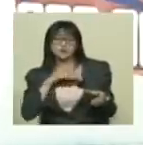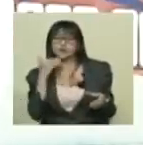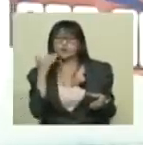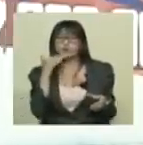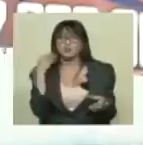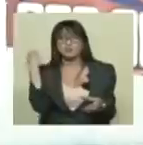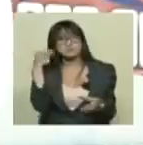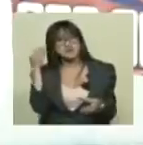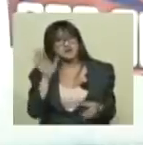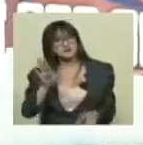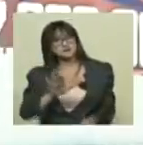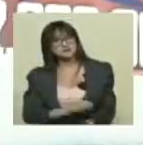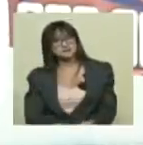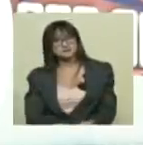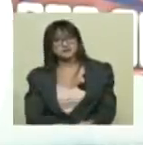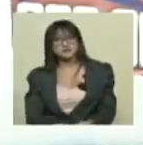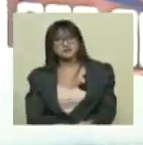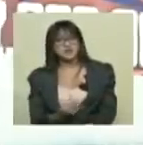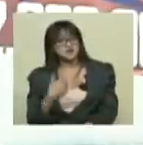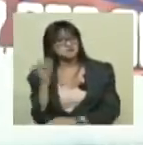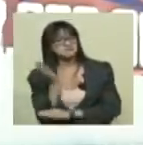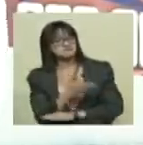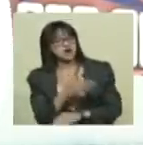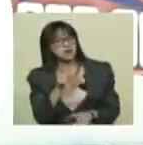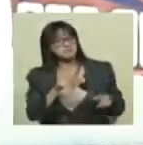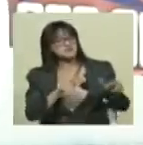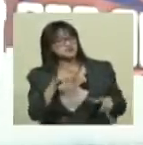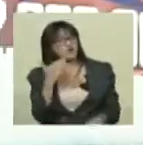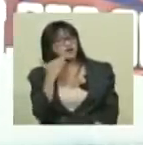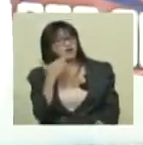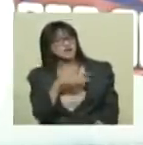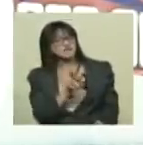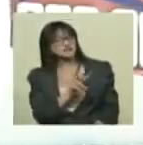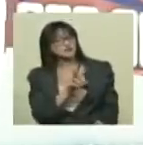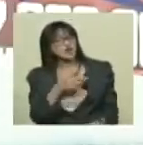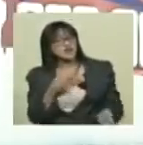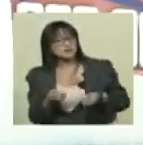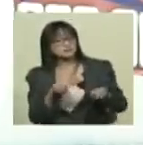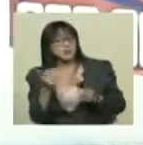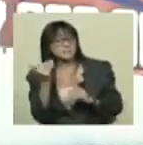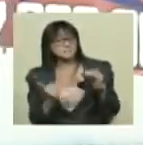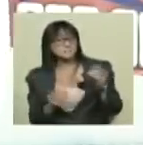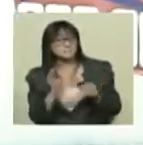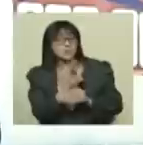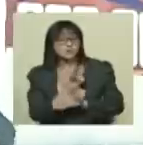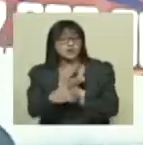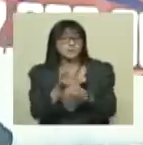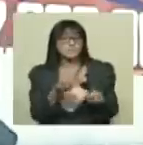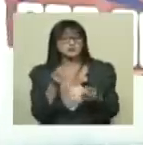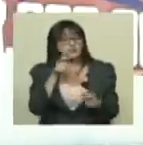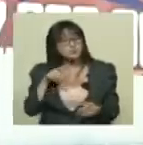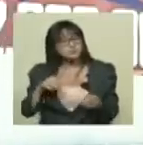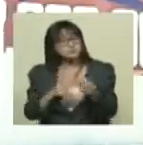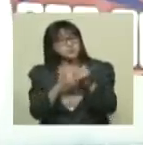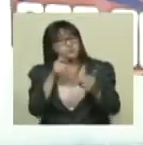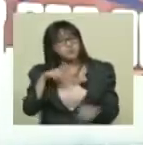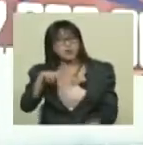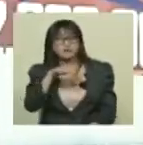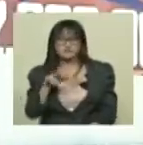no, yo sanciono a William Contreras por tratar de controlar los precios y proteger los precios para el pueblo de